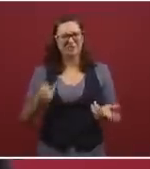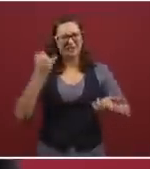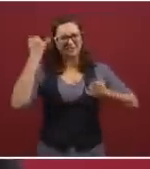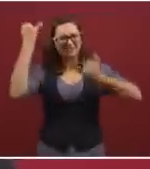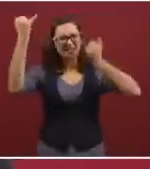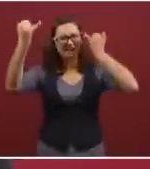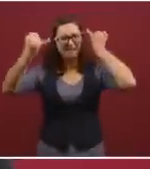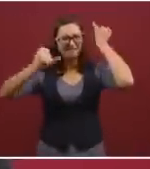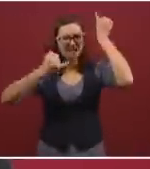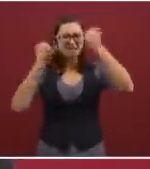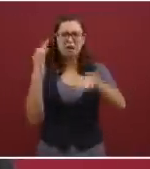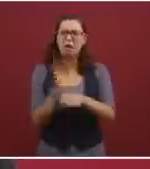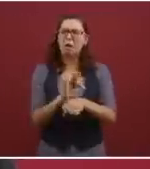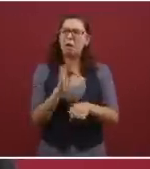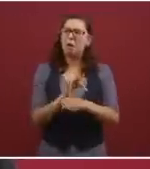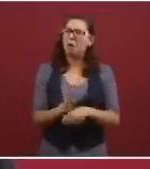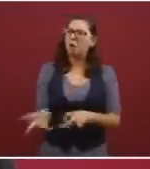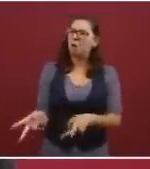más?